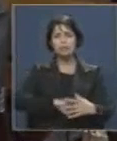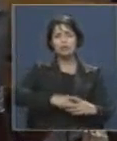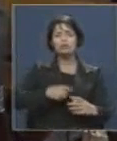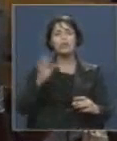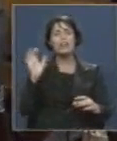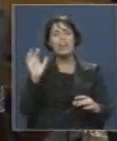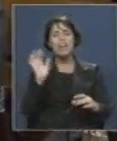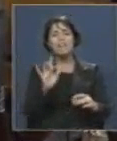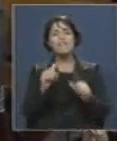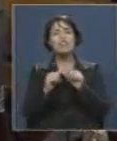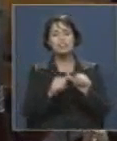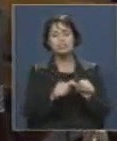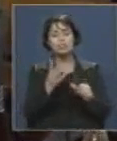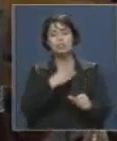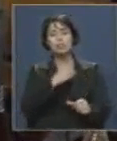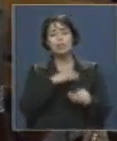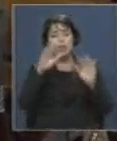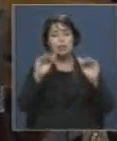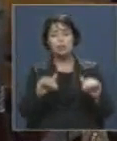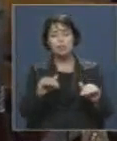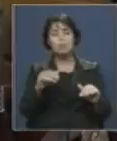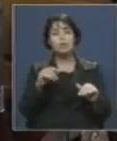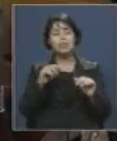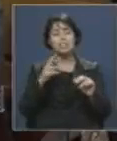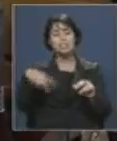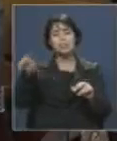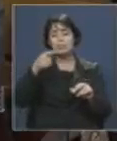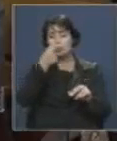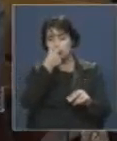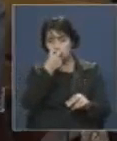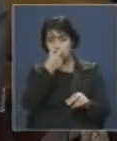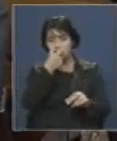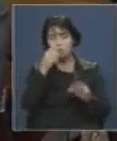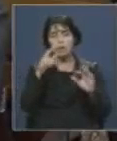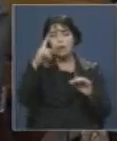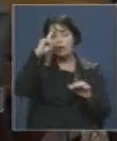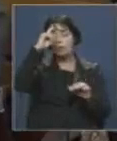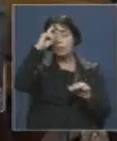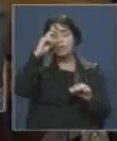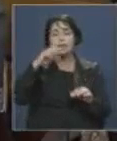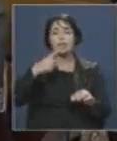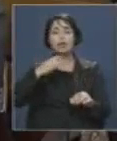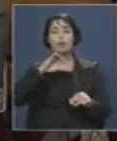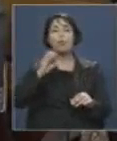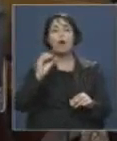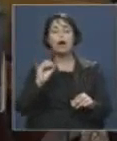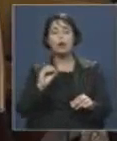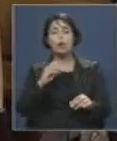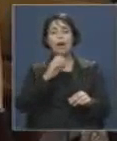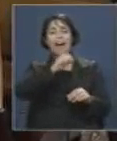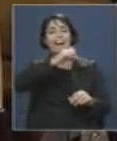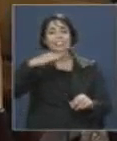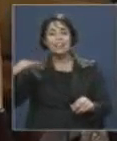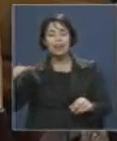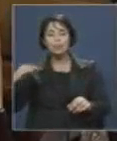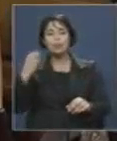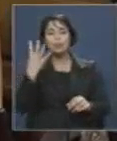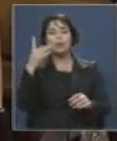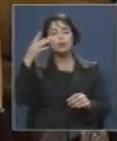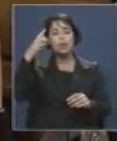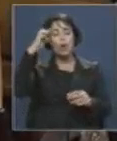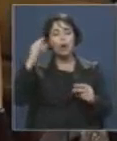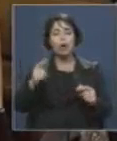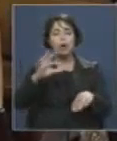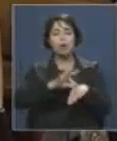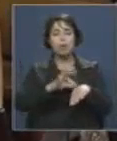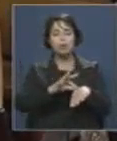sexual. Lamentablemente, la misma postura de lo que pasó en Osorno ocurrió en el Hospital Provincial de Huasco, en Atacama. Los 4 profesionales del recinto